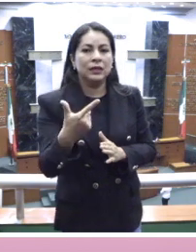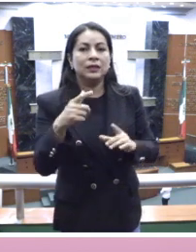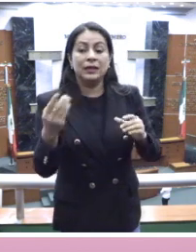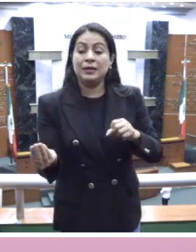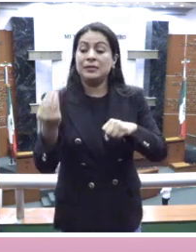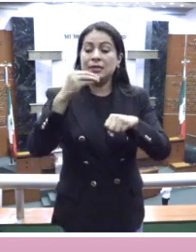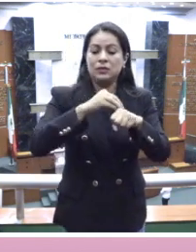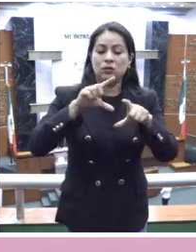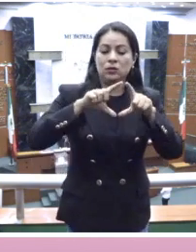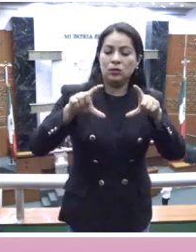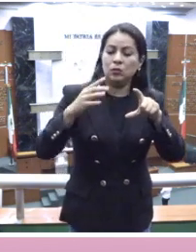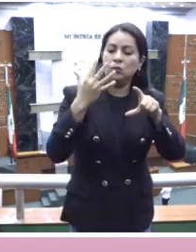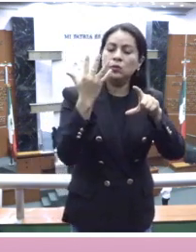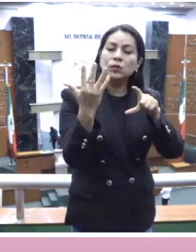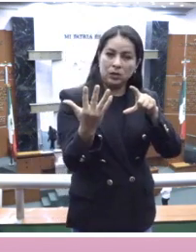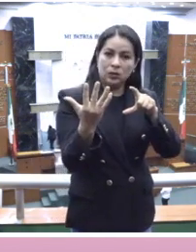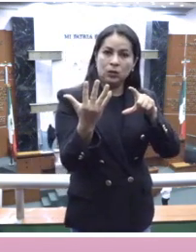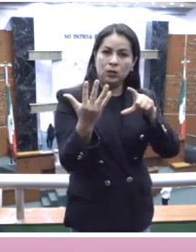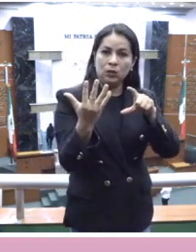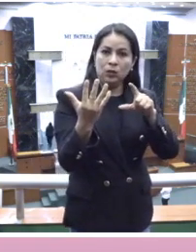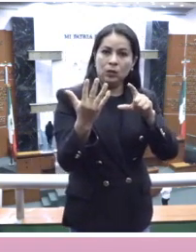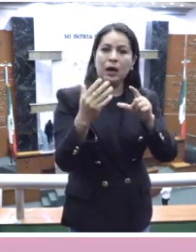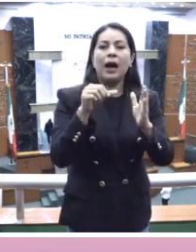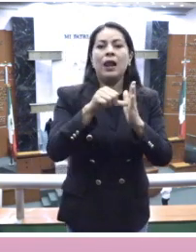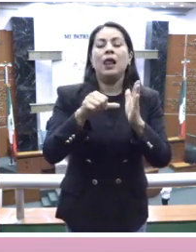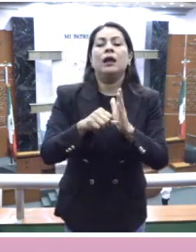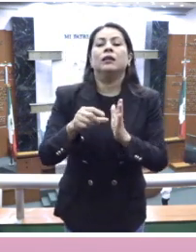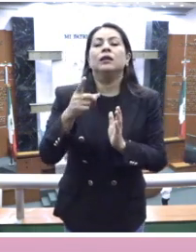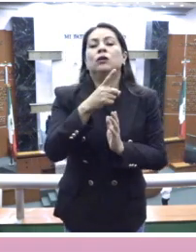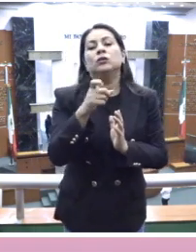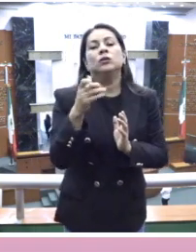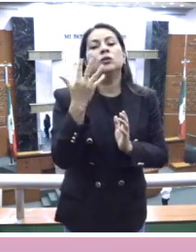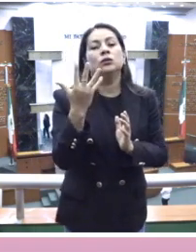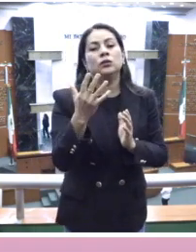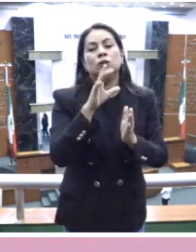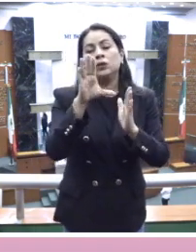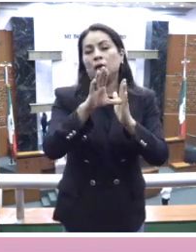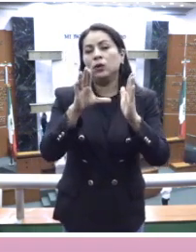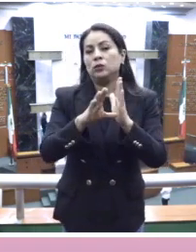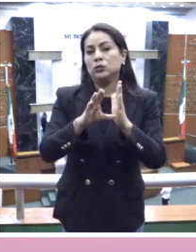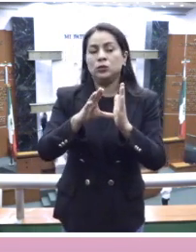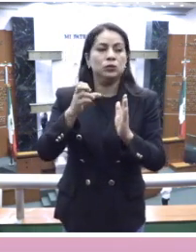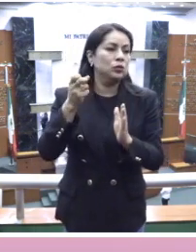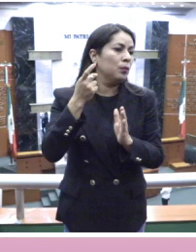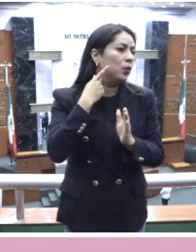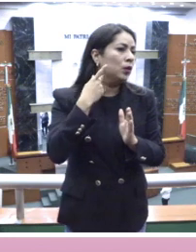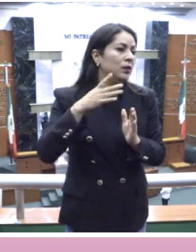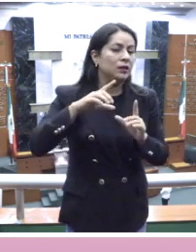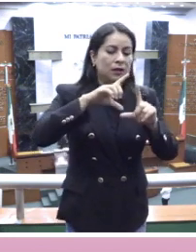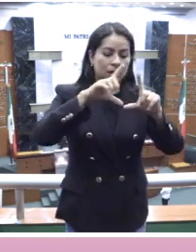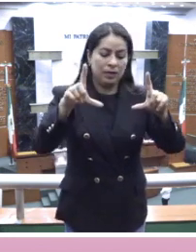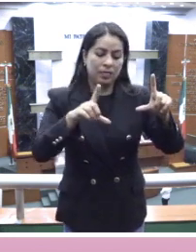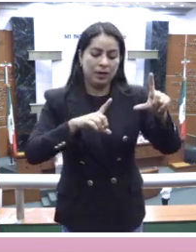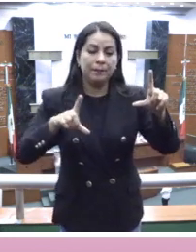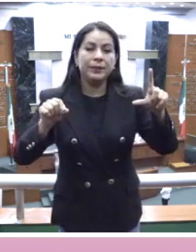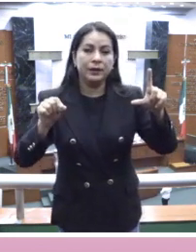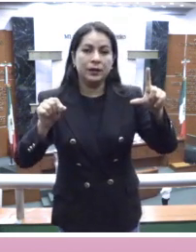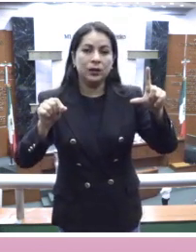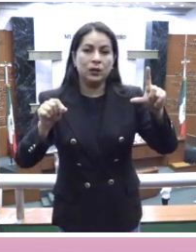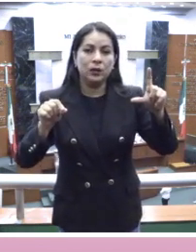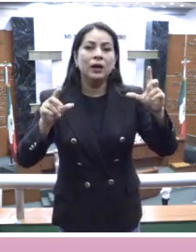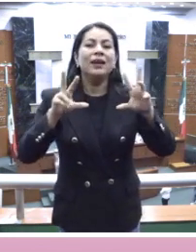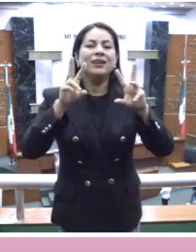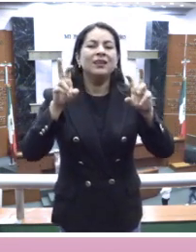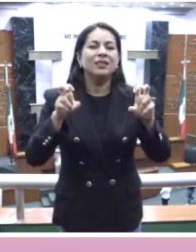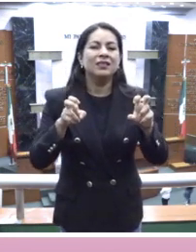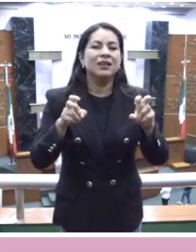y se adiciona un quinto párrafo al artículo 105 de la Constitución Política de los Estados Unidos Mexicanos